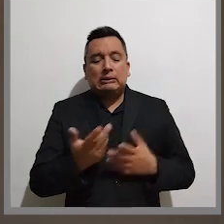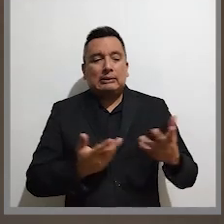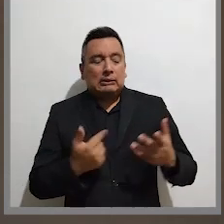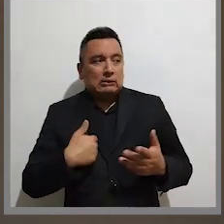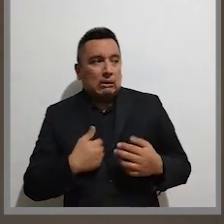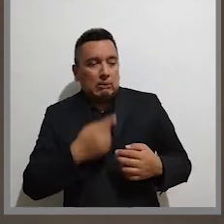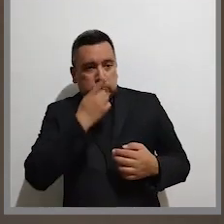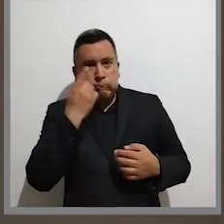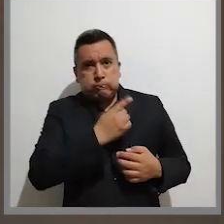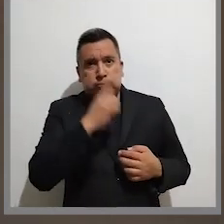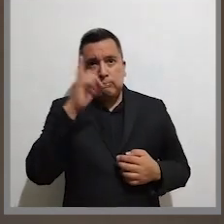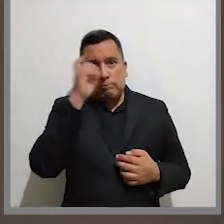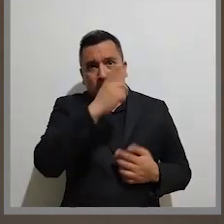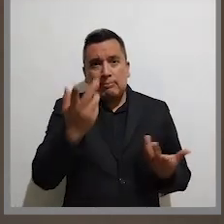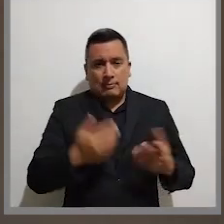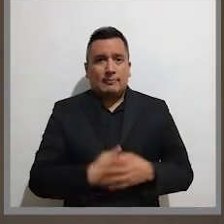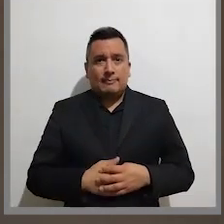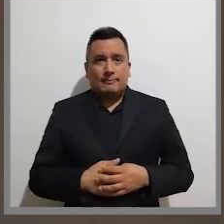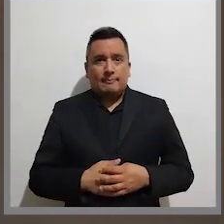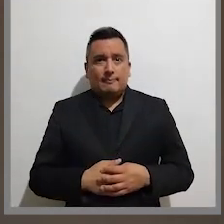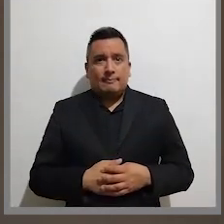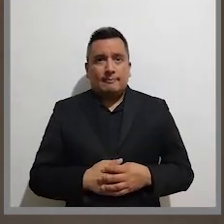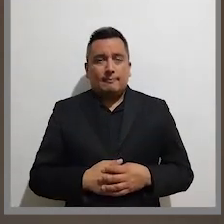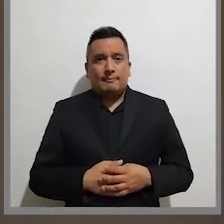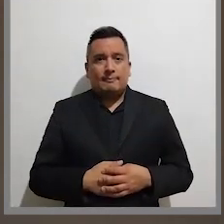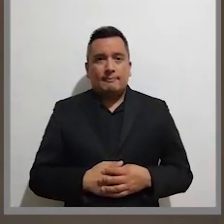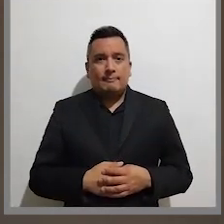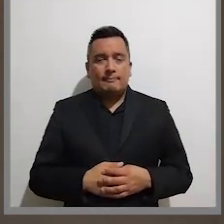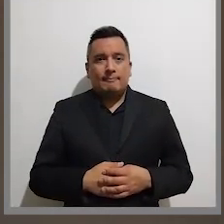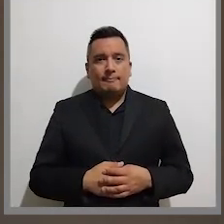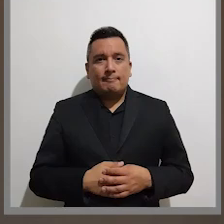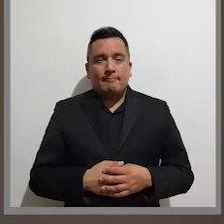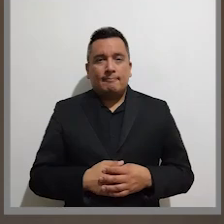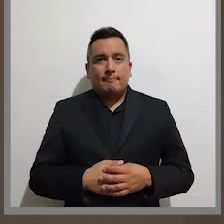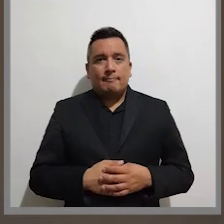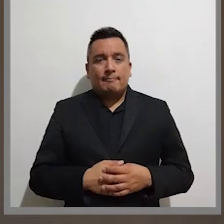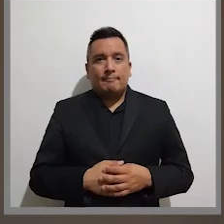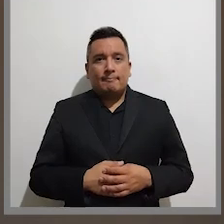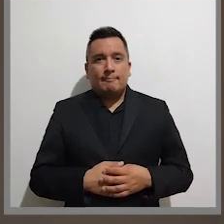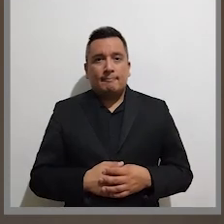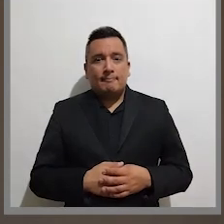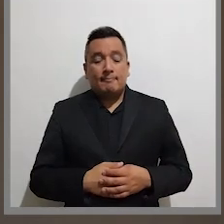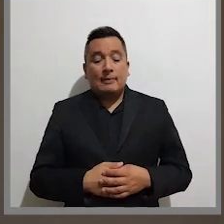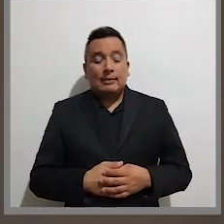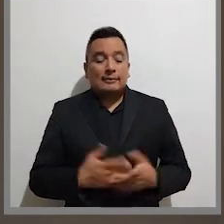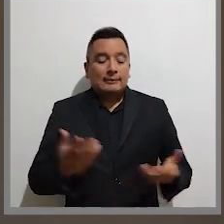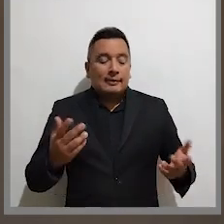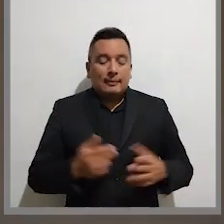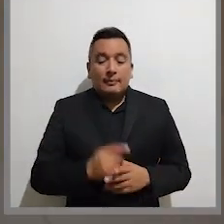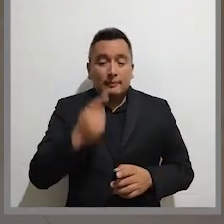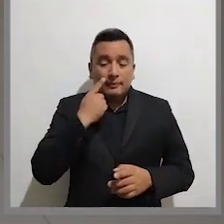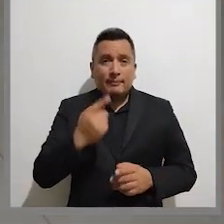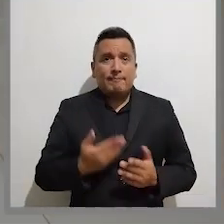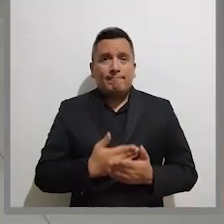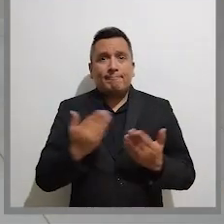interior de los espacios en los que están siendo víctimas de violencia. Entonces sí es una opción. Desafortunadamente nos acostumbramos a veces